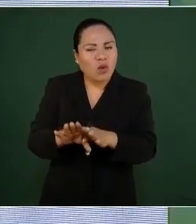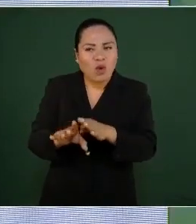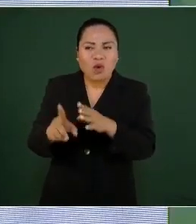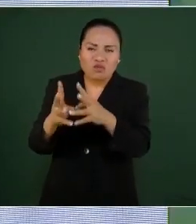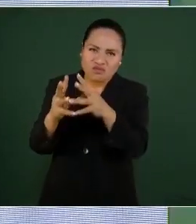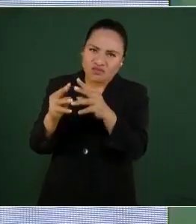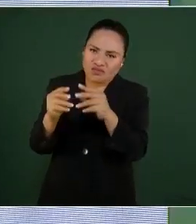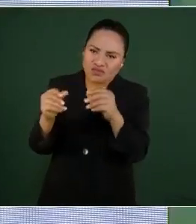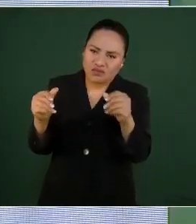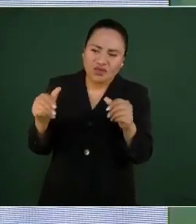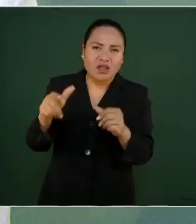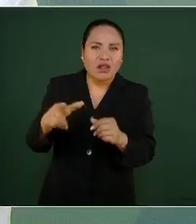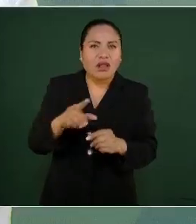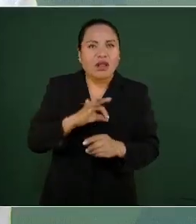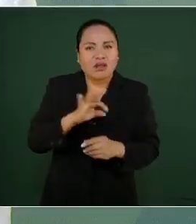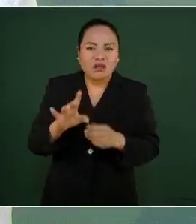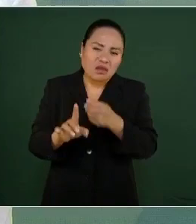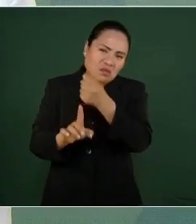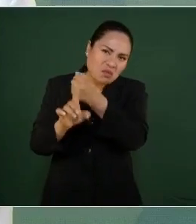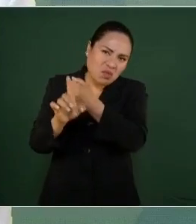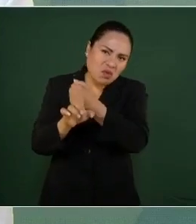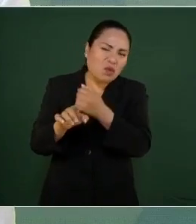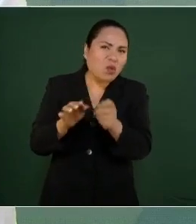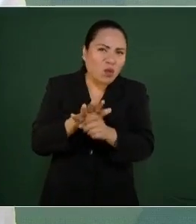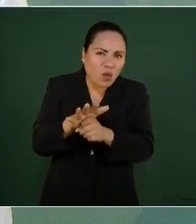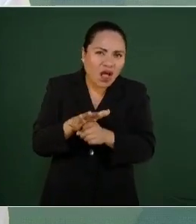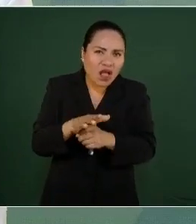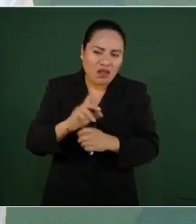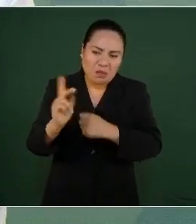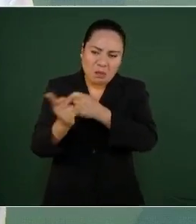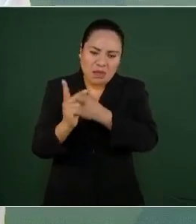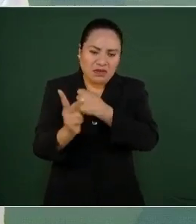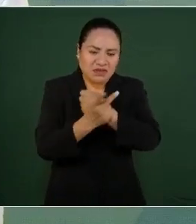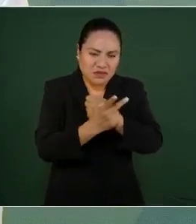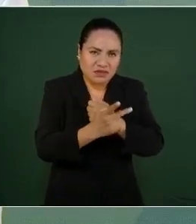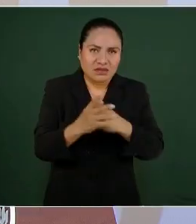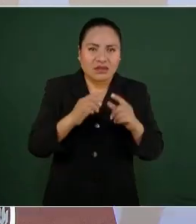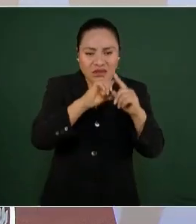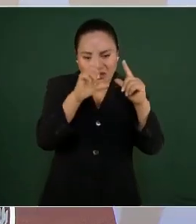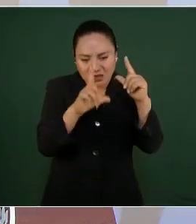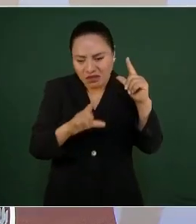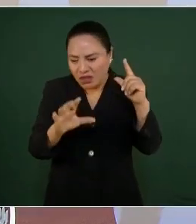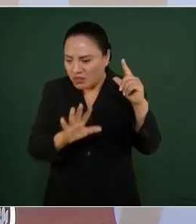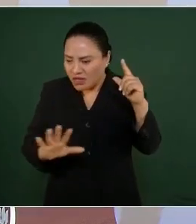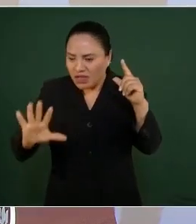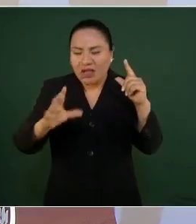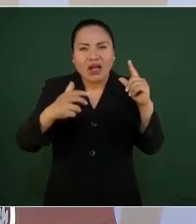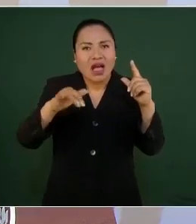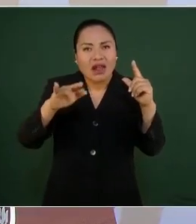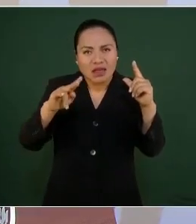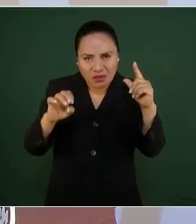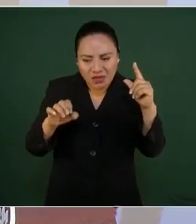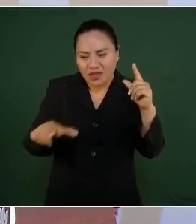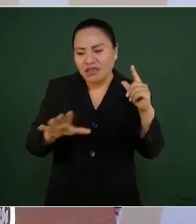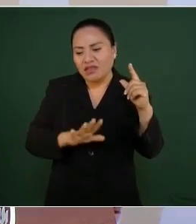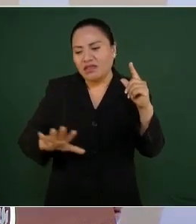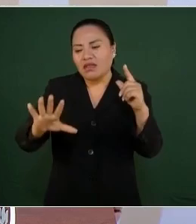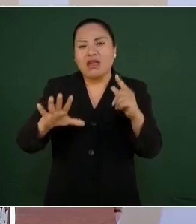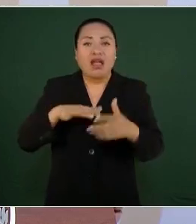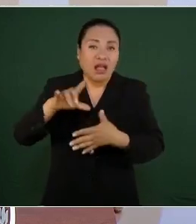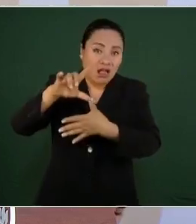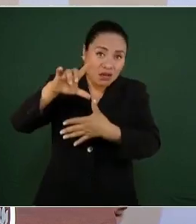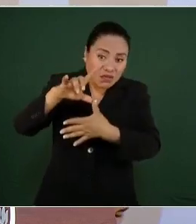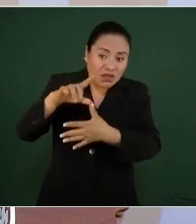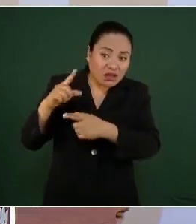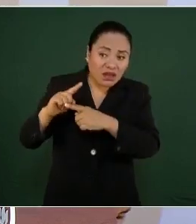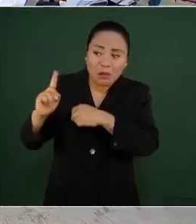en los países pobres de América Latina, del Caribe, lo que está sucediendo, que es muy lamentable, en Haití y en